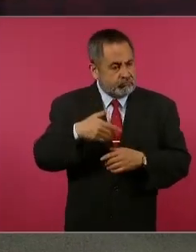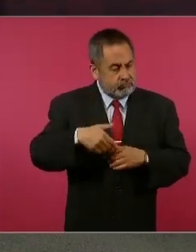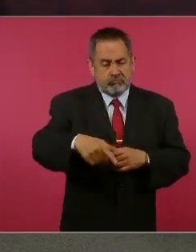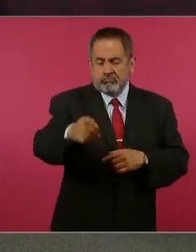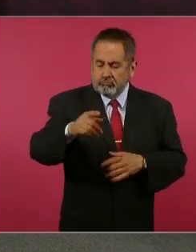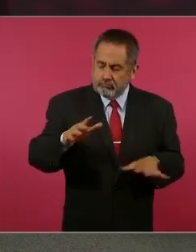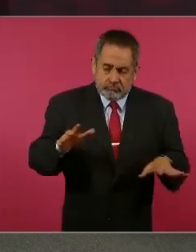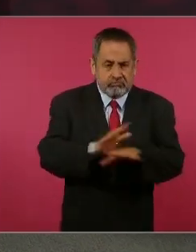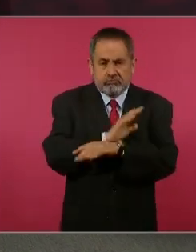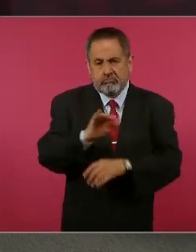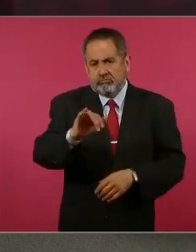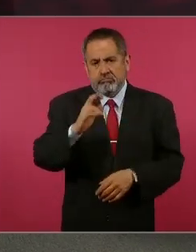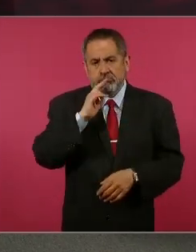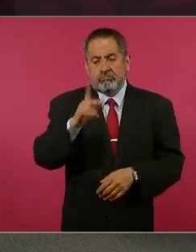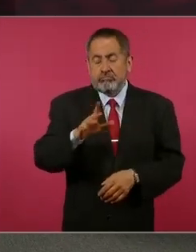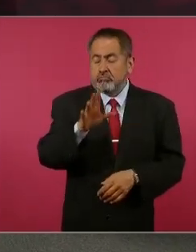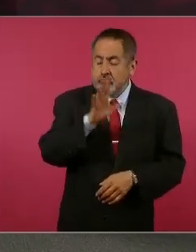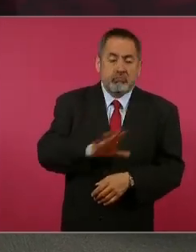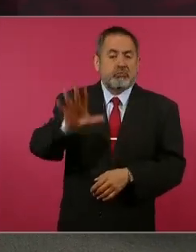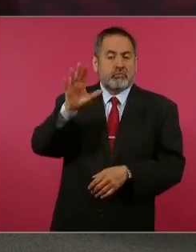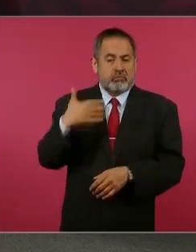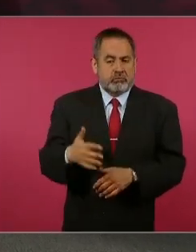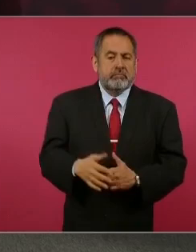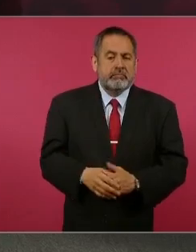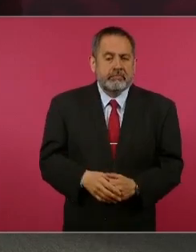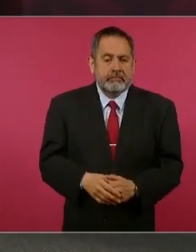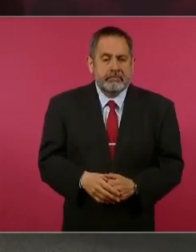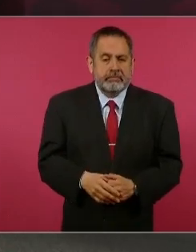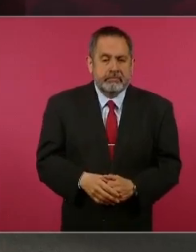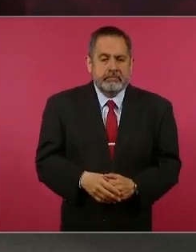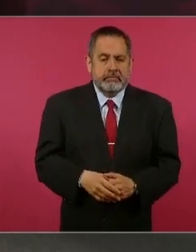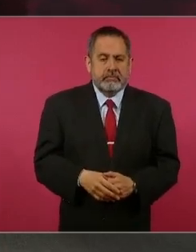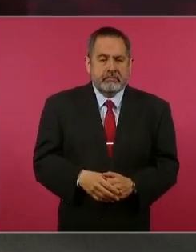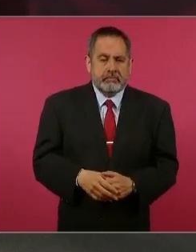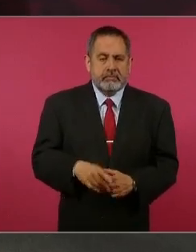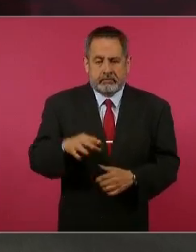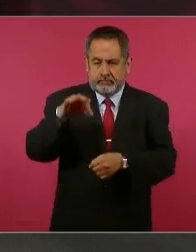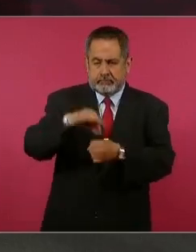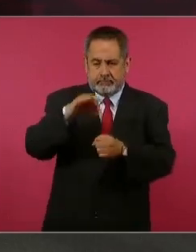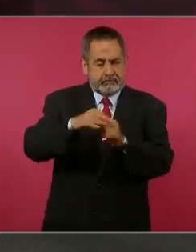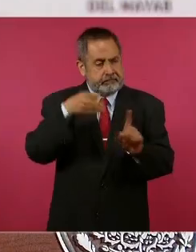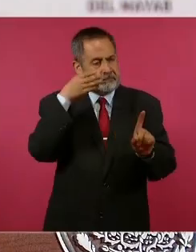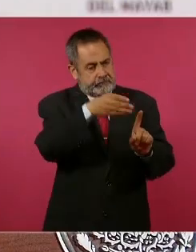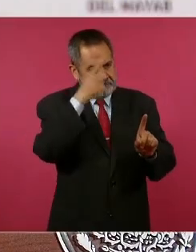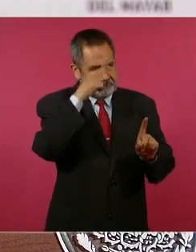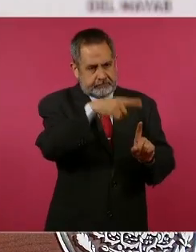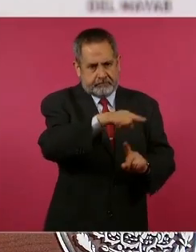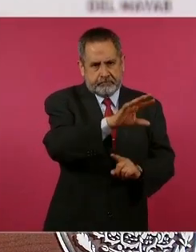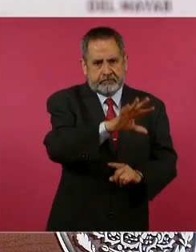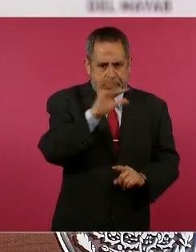extraordinario, inédito. Bueno, en elección directa,